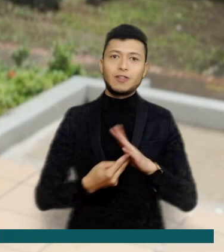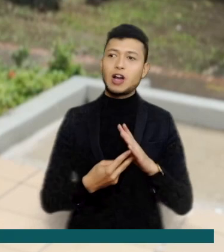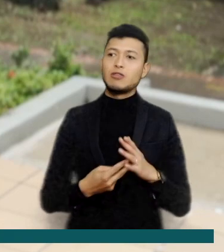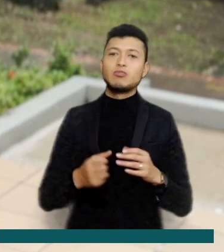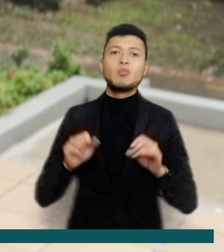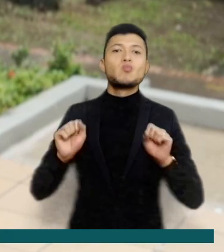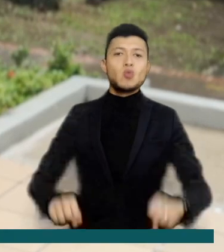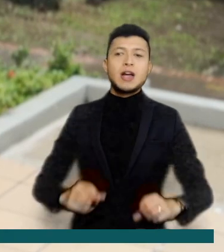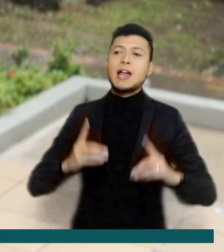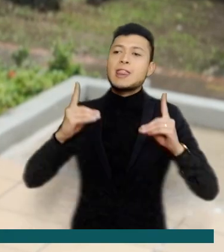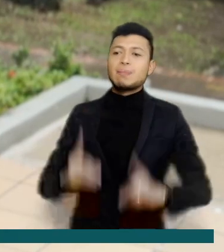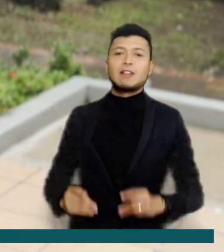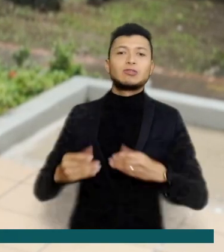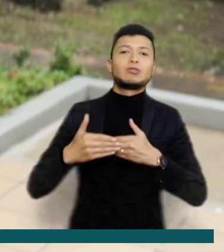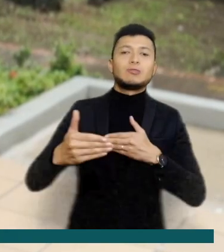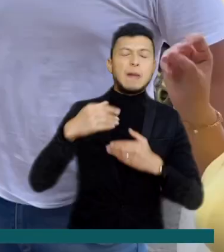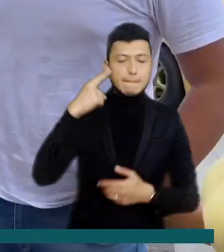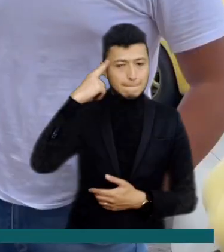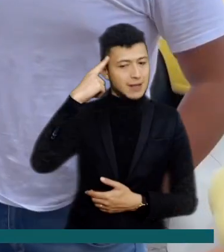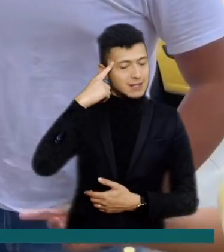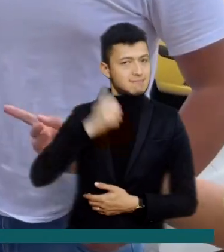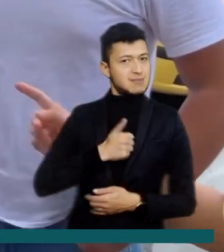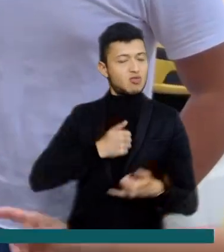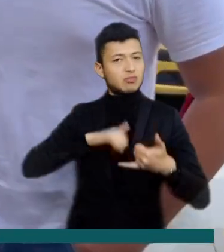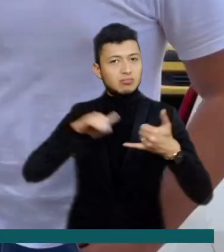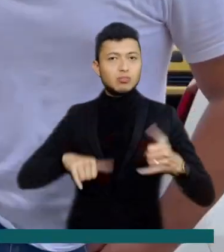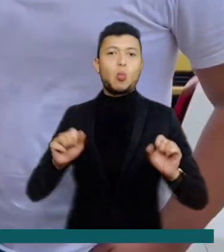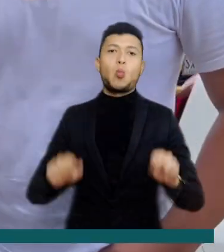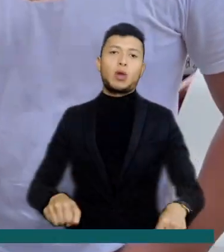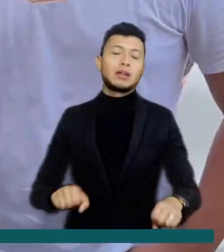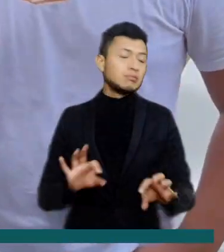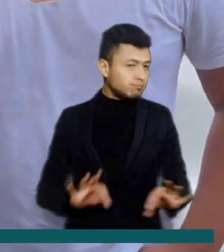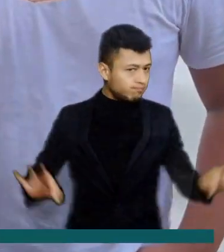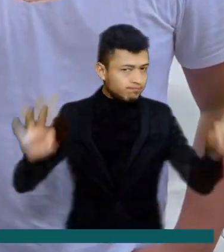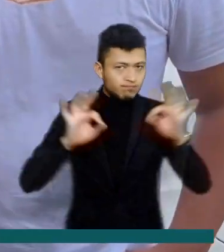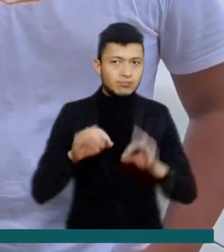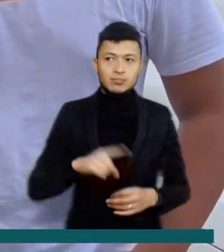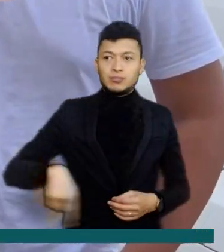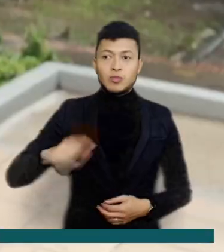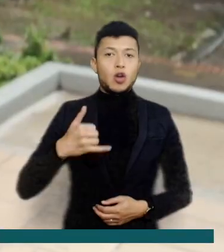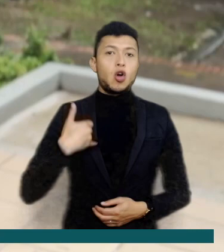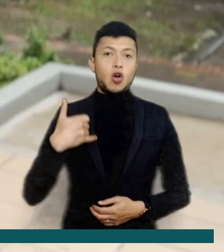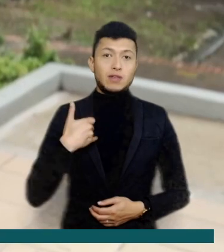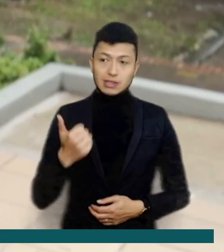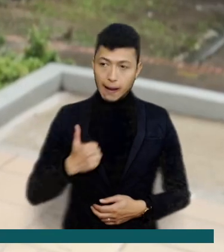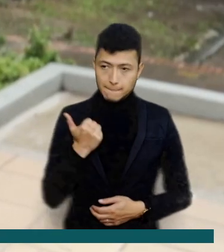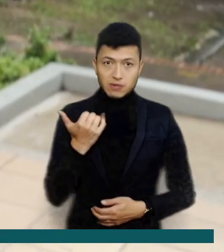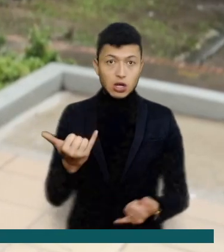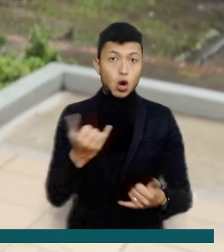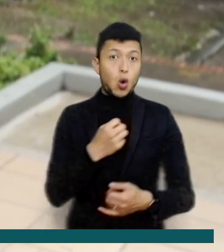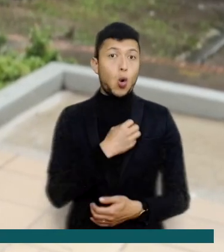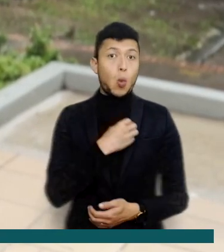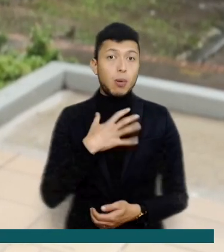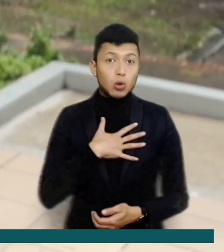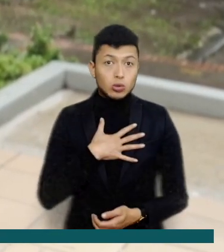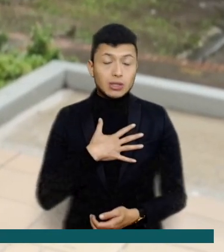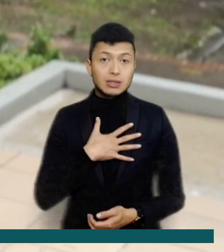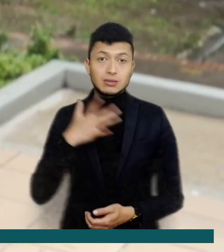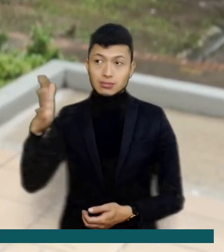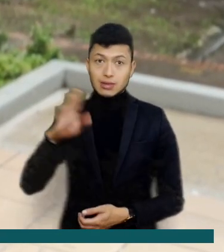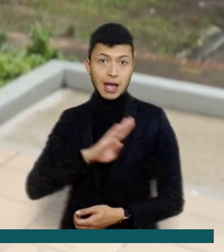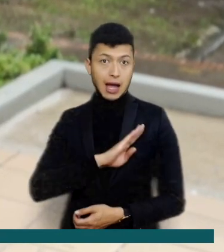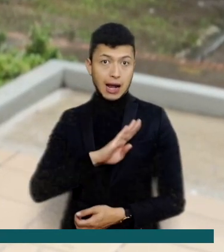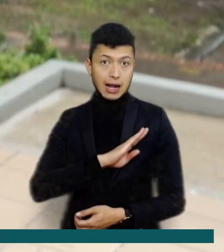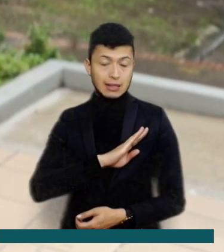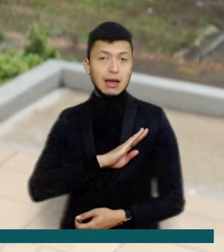tener la decisión de pensar por sí mismo. Es muy bueno que los jóvenes aprovechen esta oportunidad